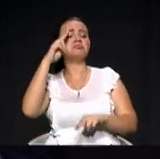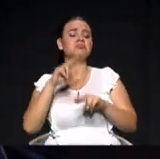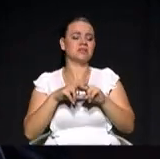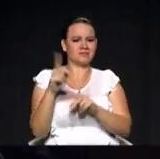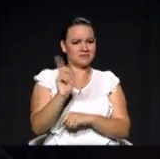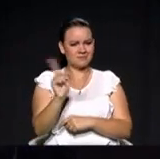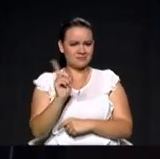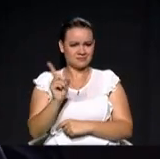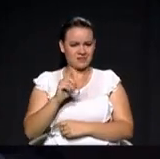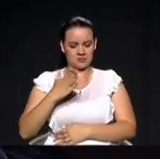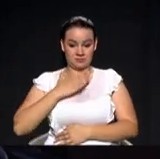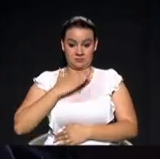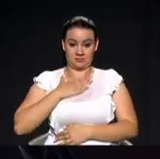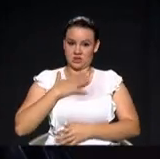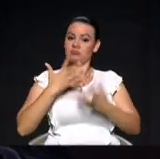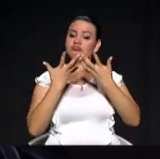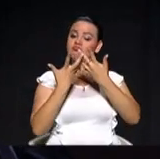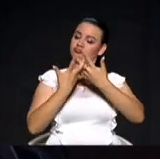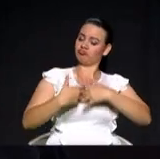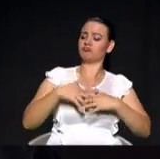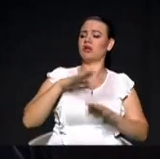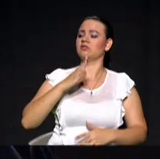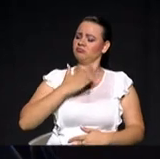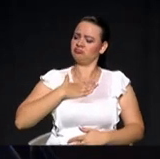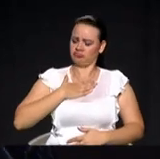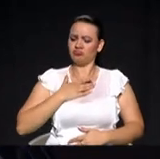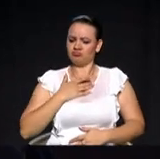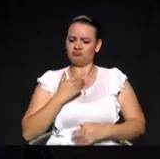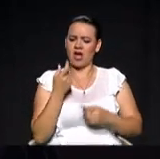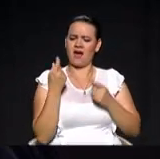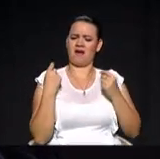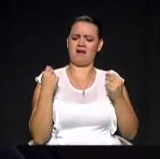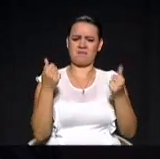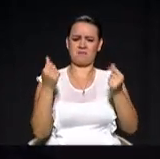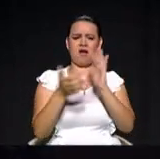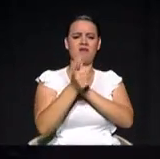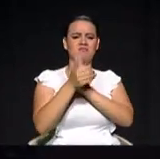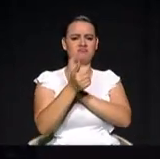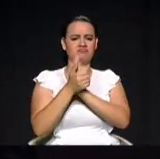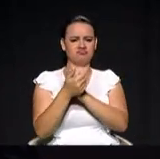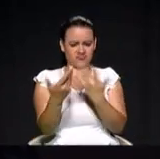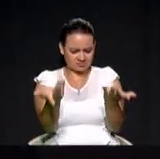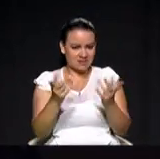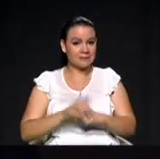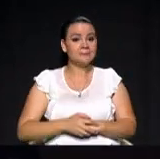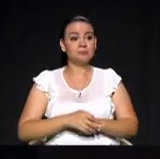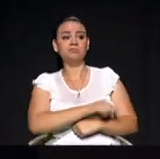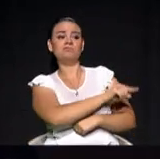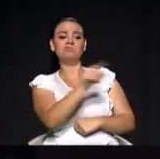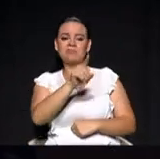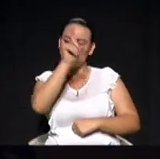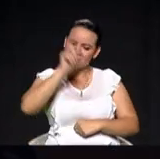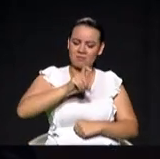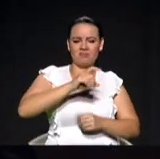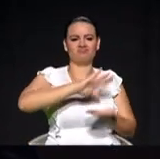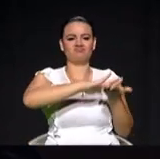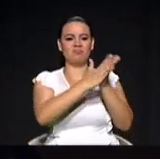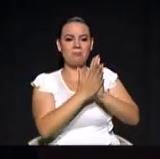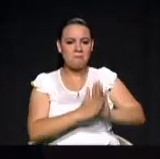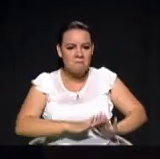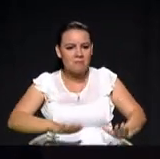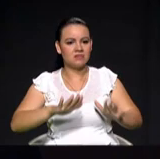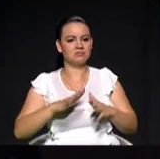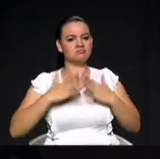yo soy empresario me gusta lo practico soy pragmático entonces vamos a eso a garantizarle la paz y la tranquilidad cada ciudadano de medellín